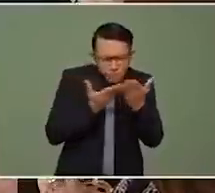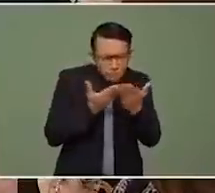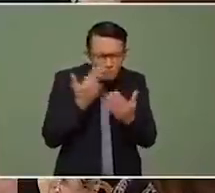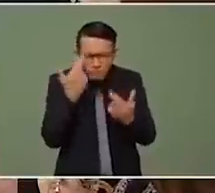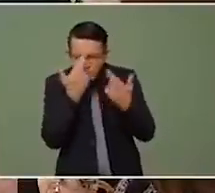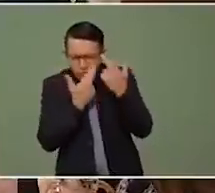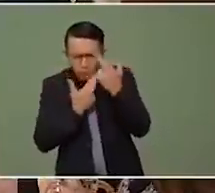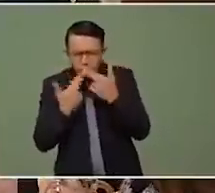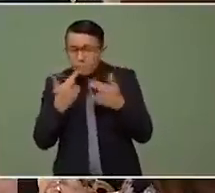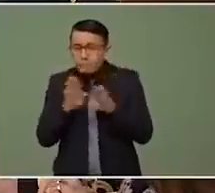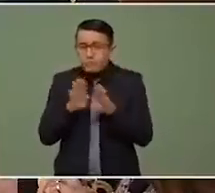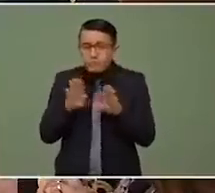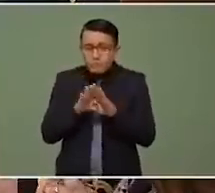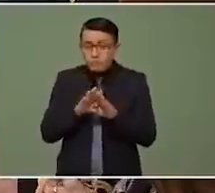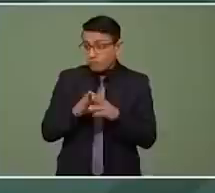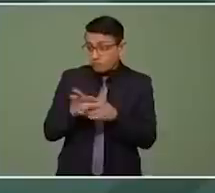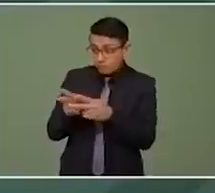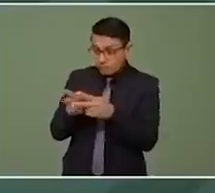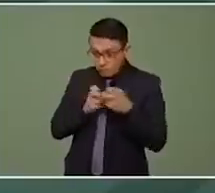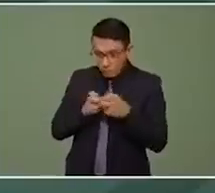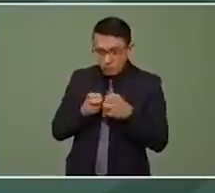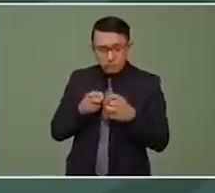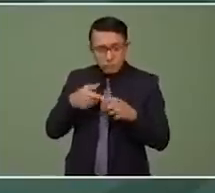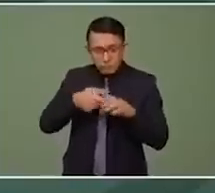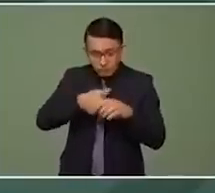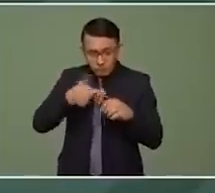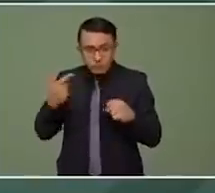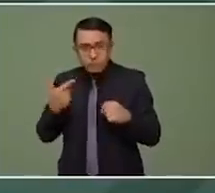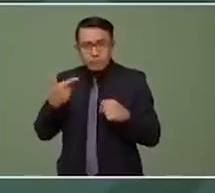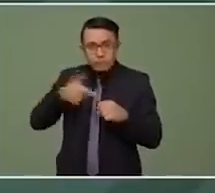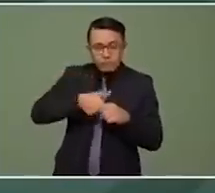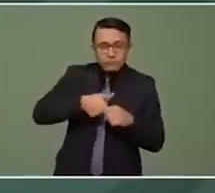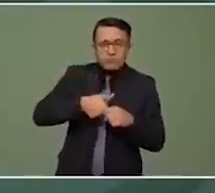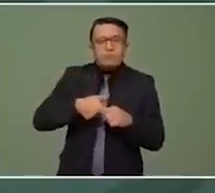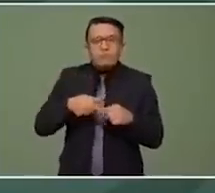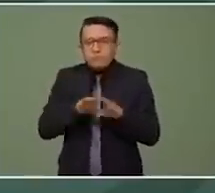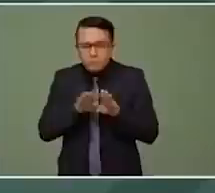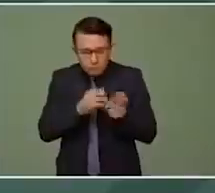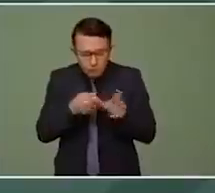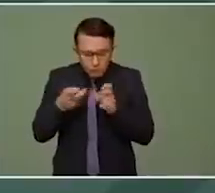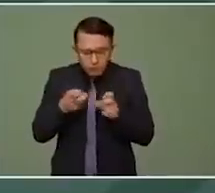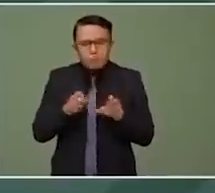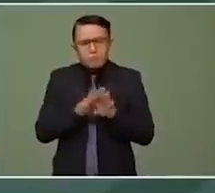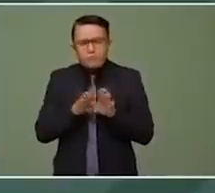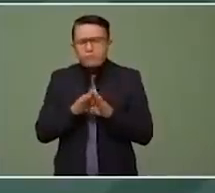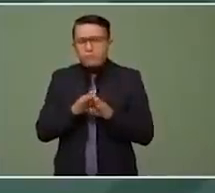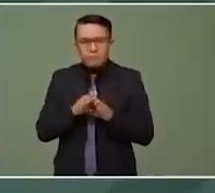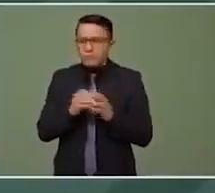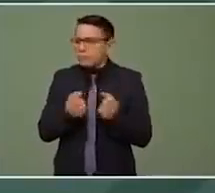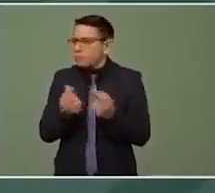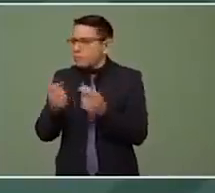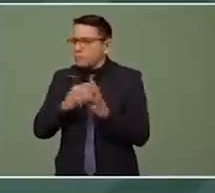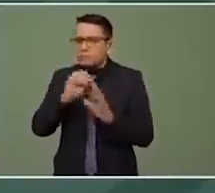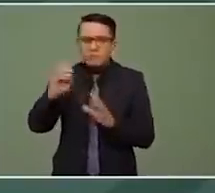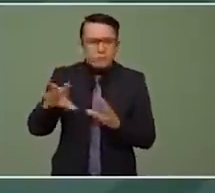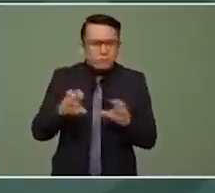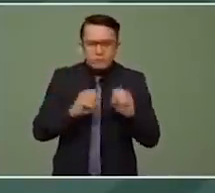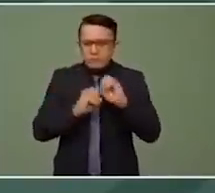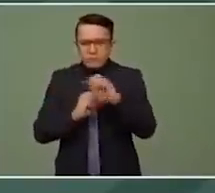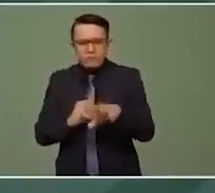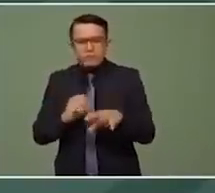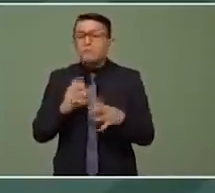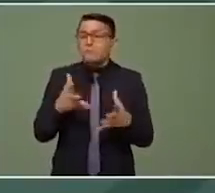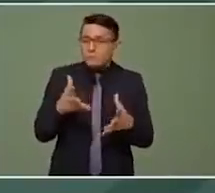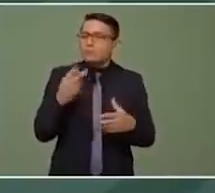el robo de combustible quisieron jugar a las vencidas los que se